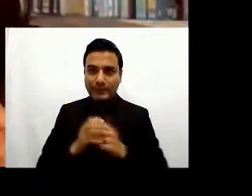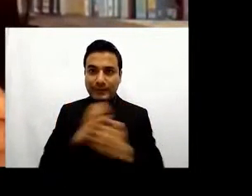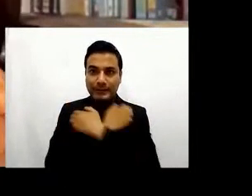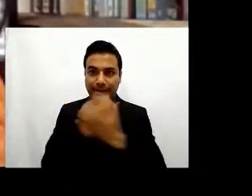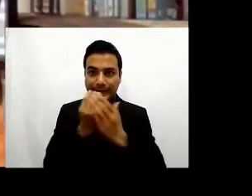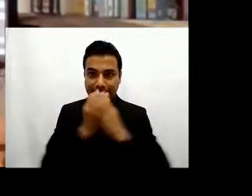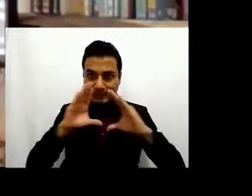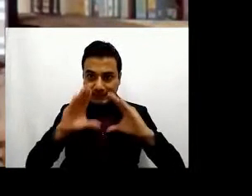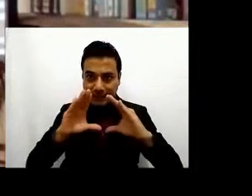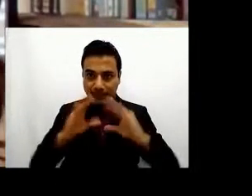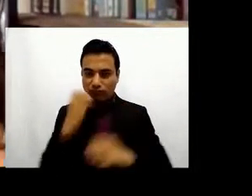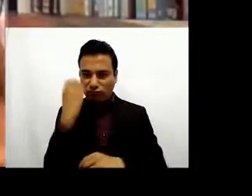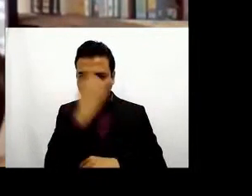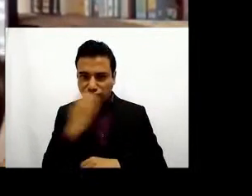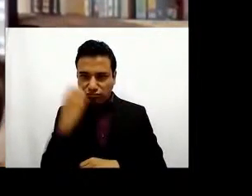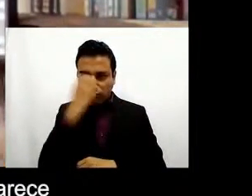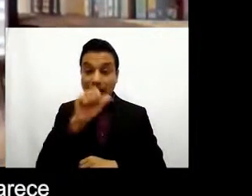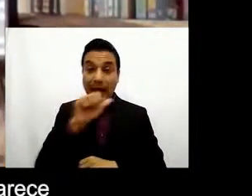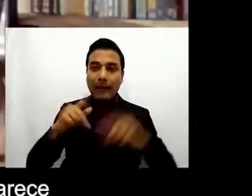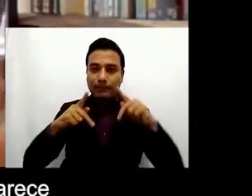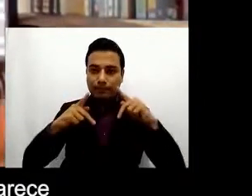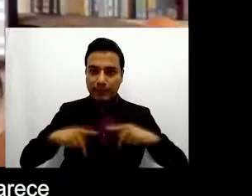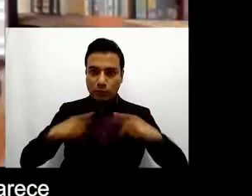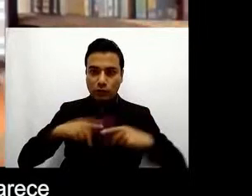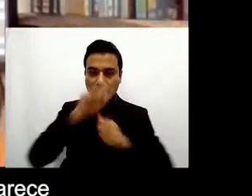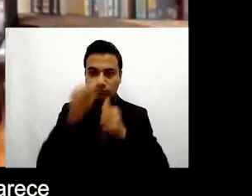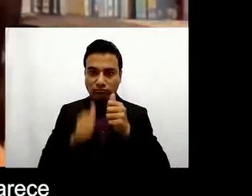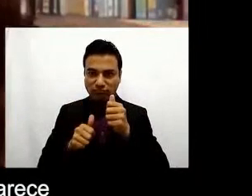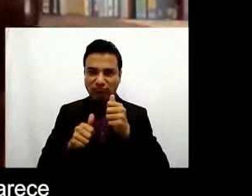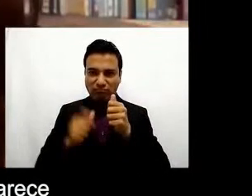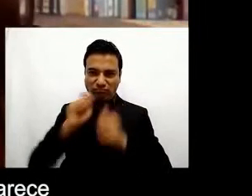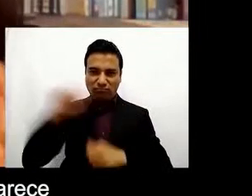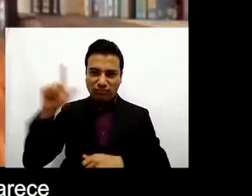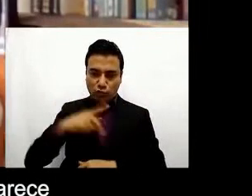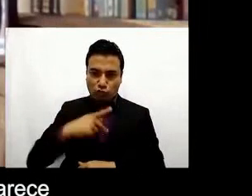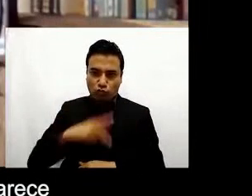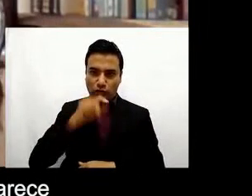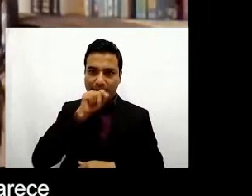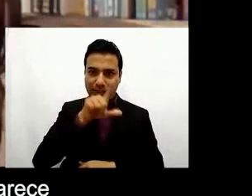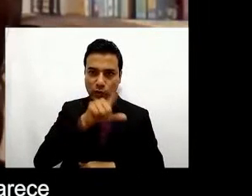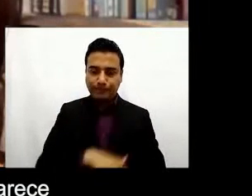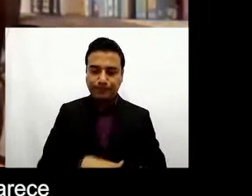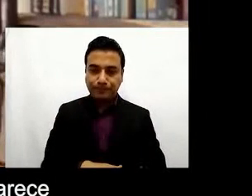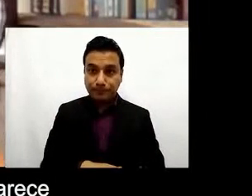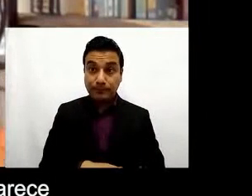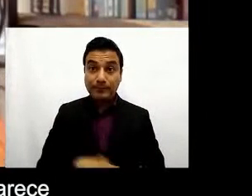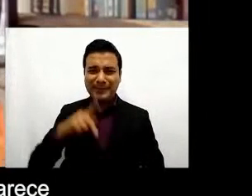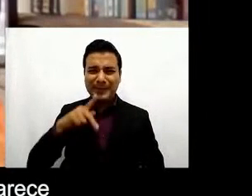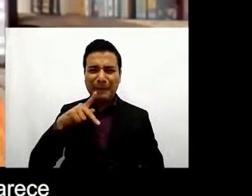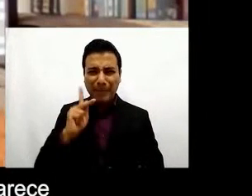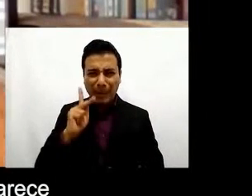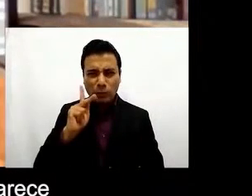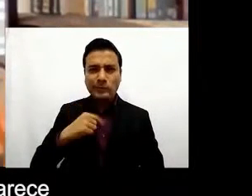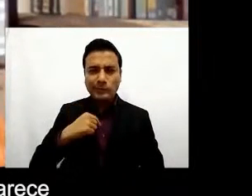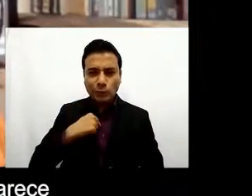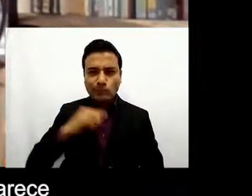evalúan a las personas creativas, en este caso, pues las jaliscienses, ¿no? Sin embargo, me